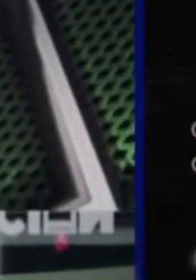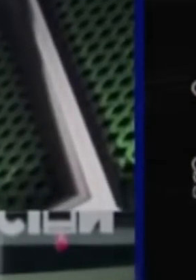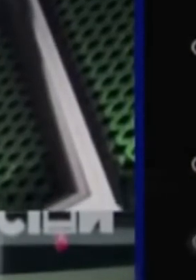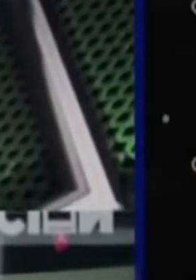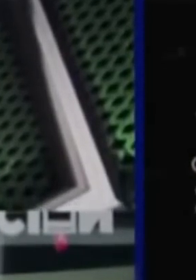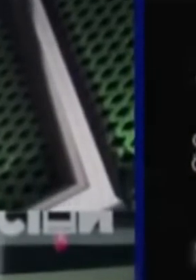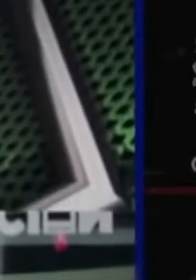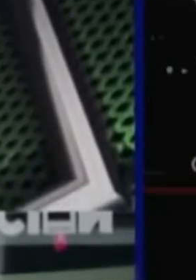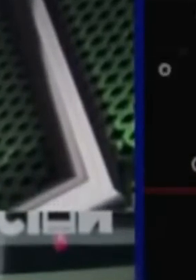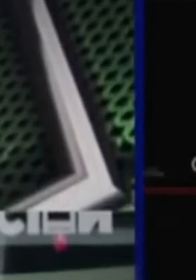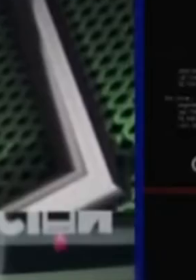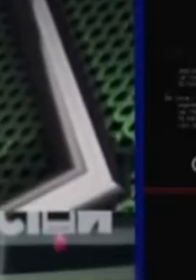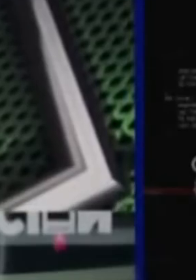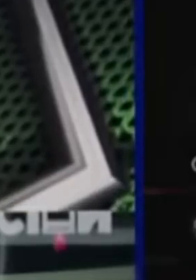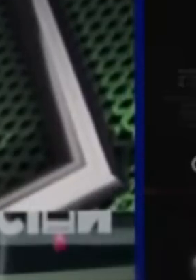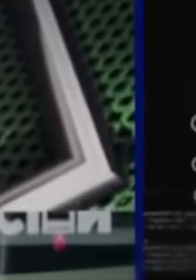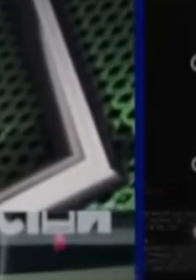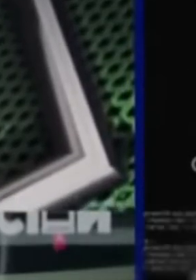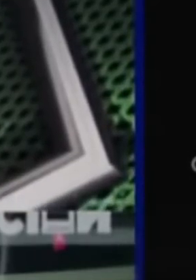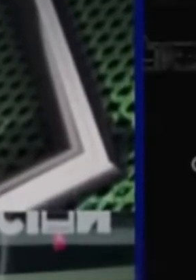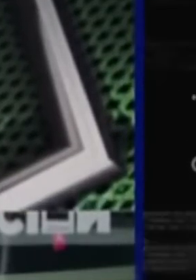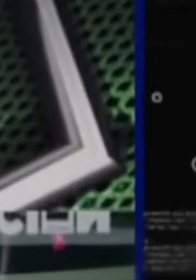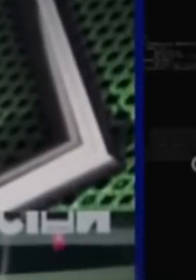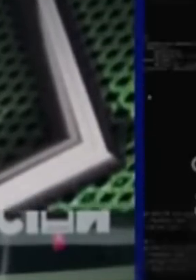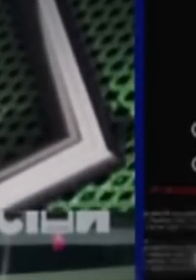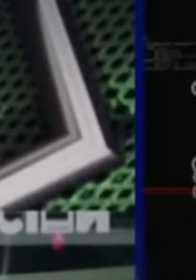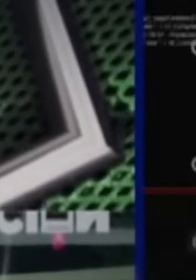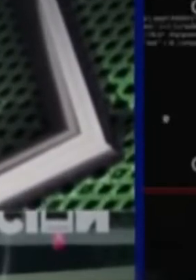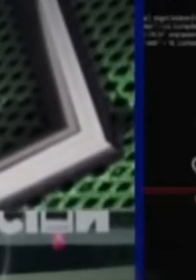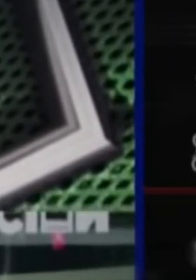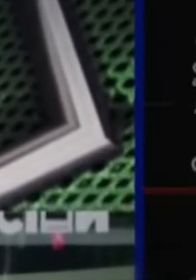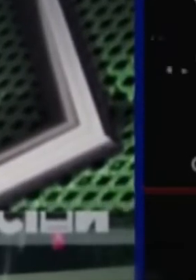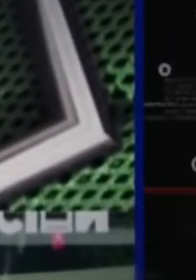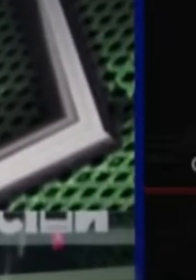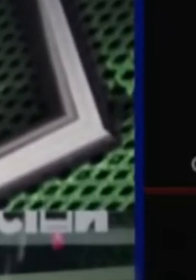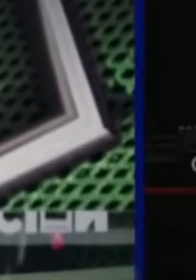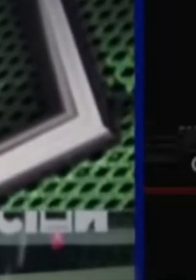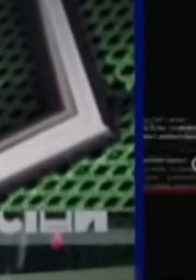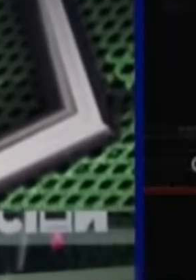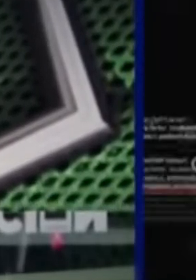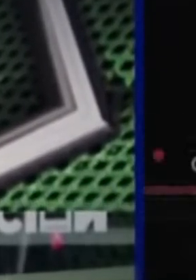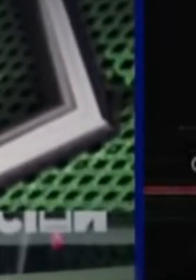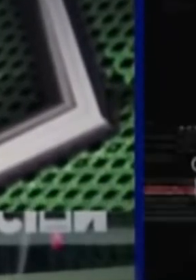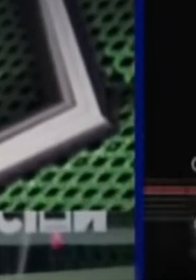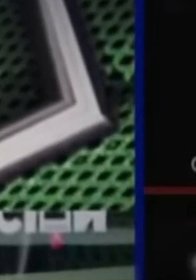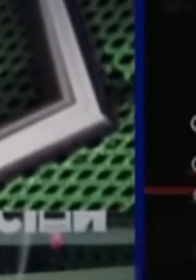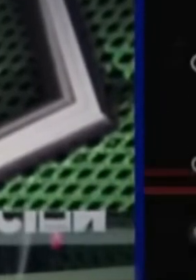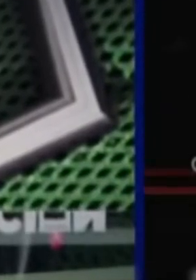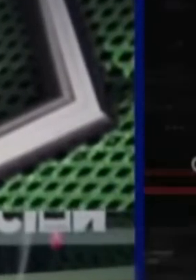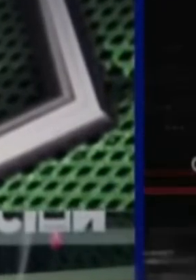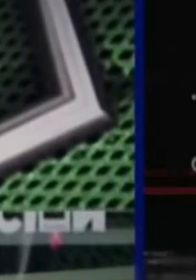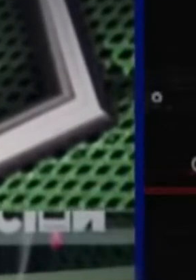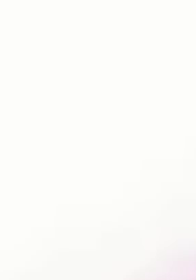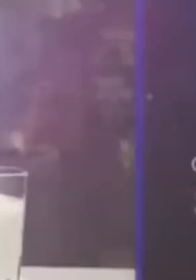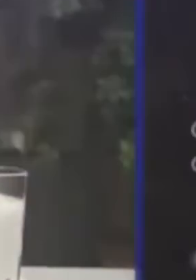Judicial, que hoy está al servicio de las grandes corporaciones, de los grandes empresarios